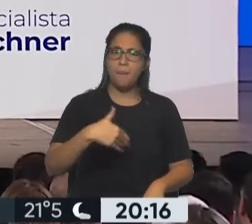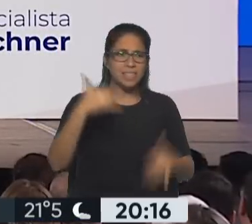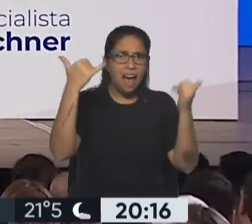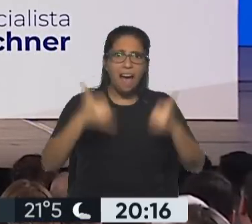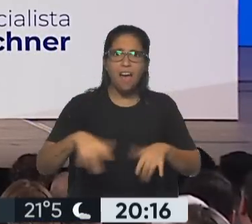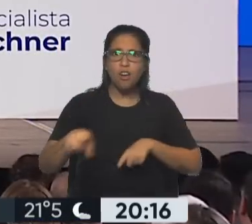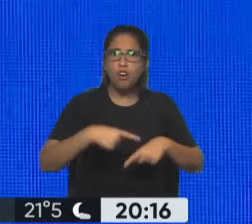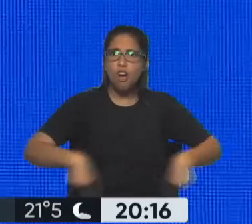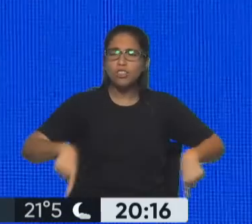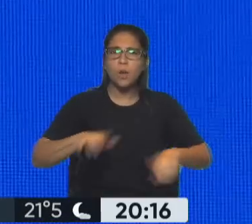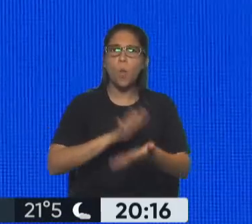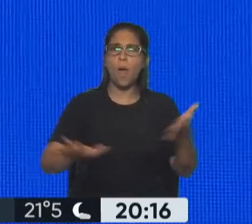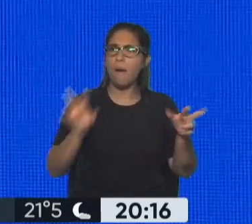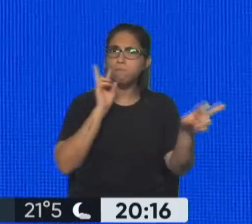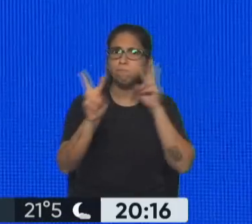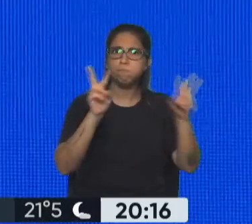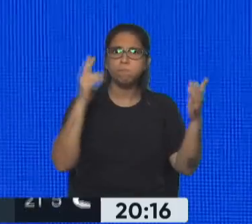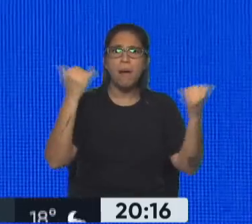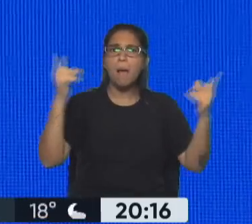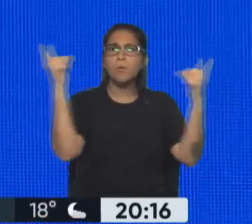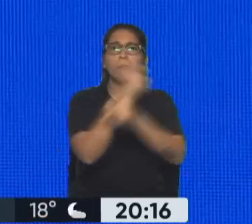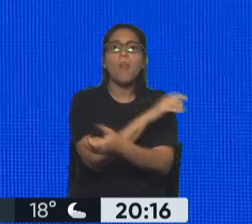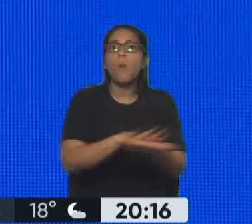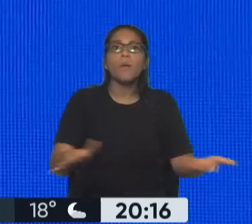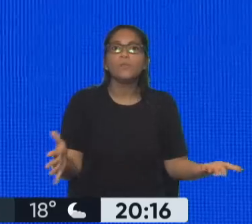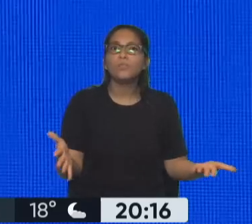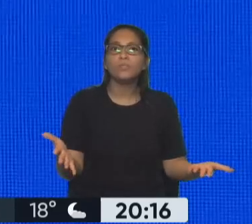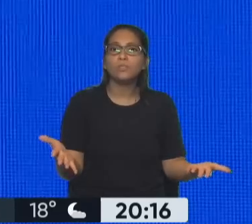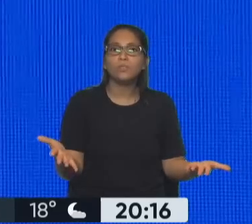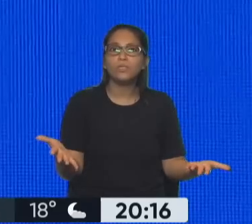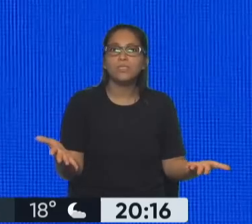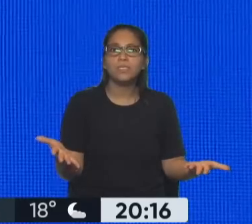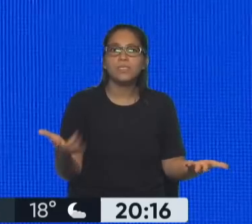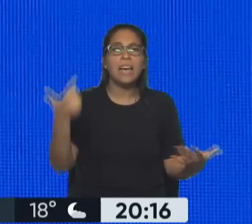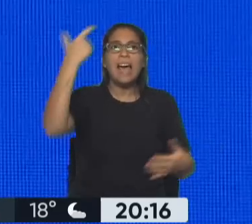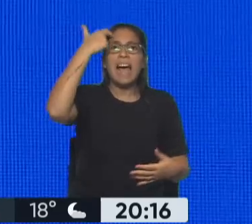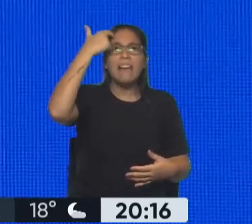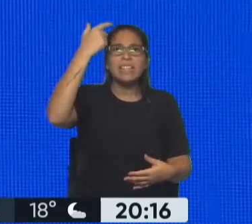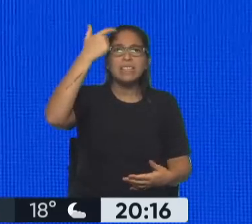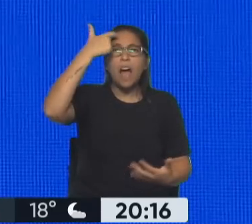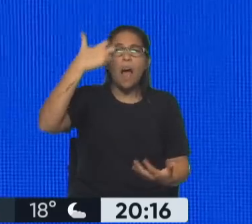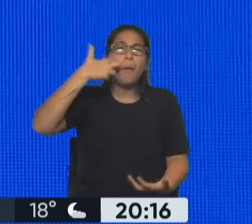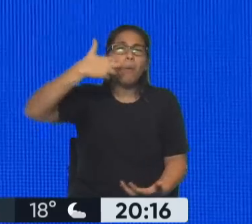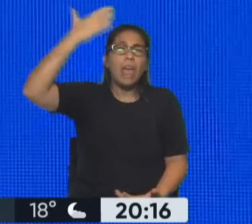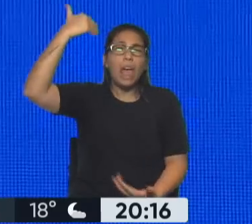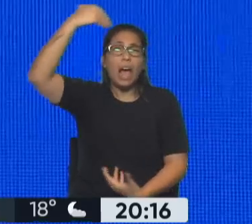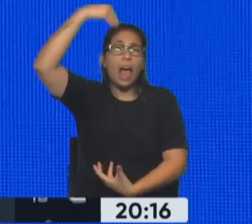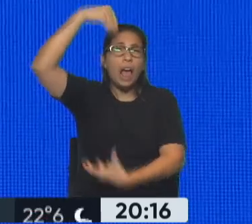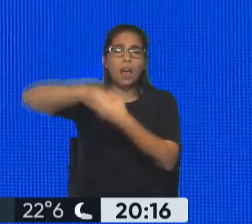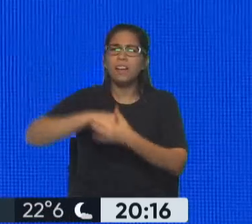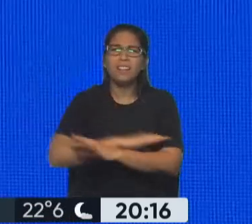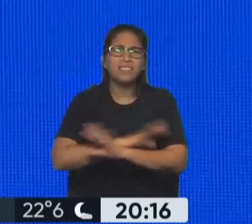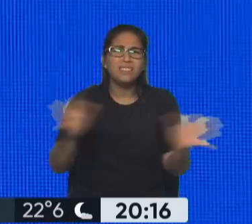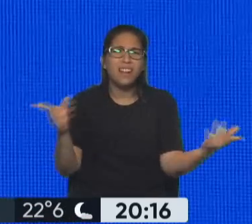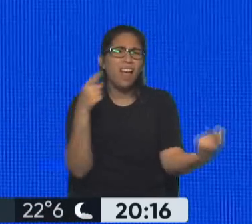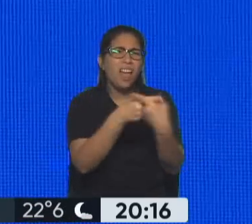pasando cosas nuevas. Tenemos problemas nuevos. No podemos tener la cabeza tan vieja de seguir